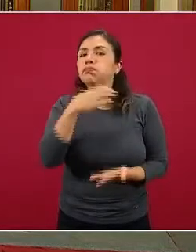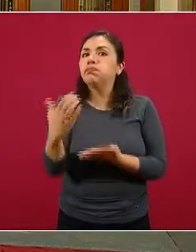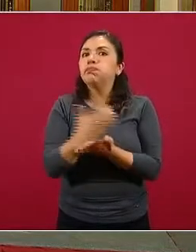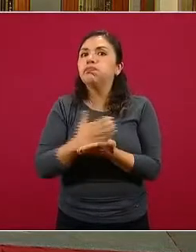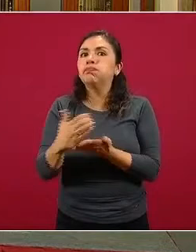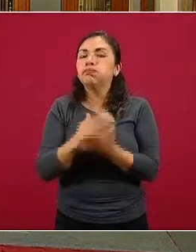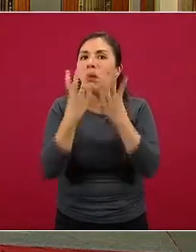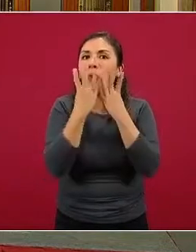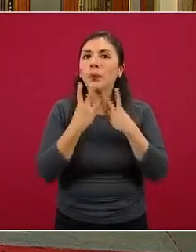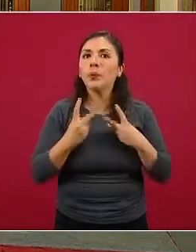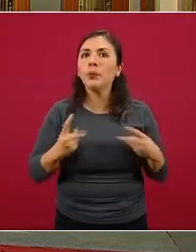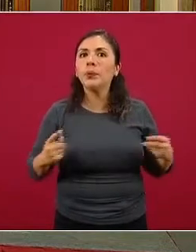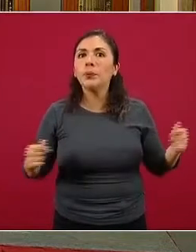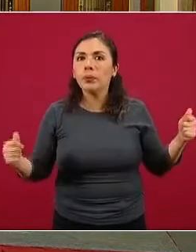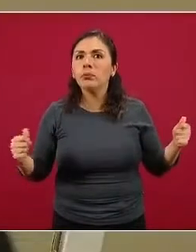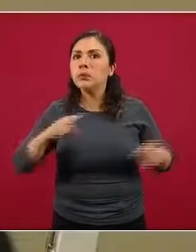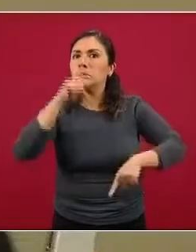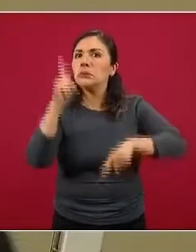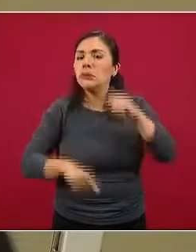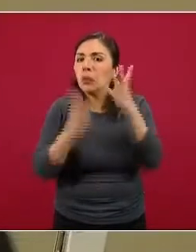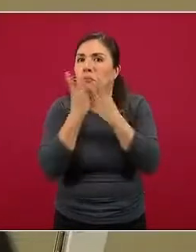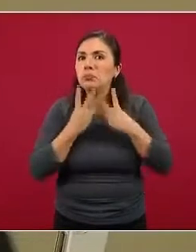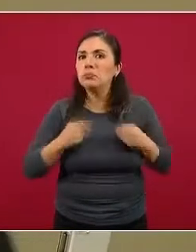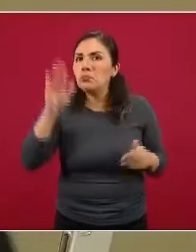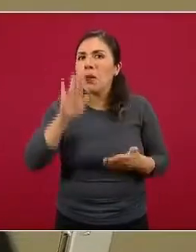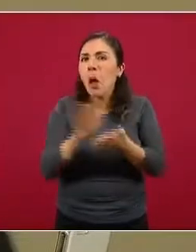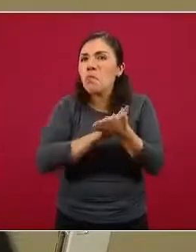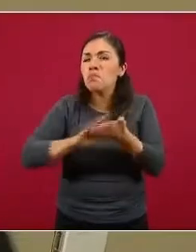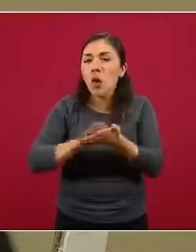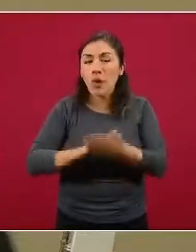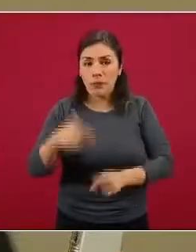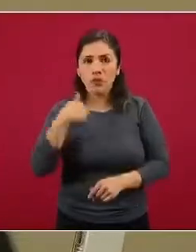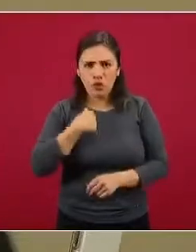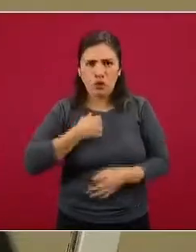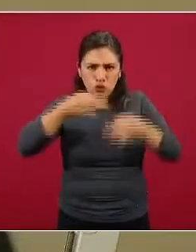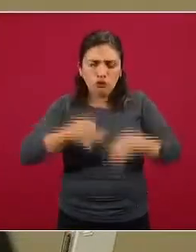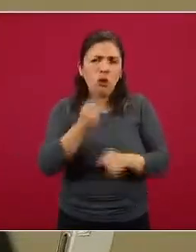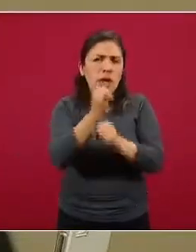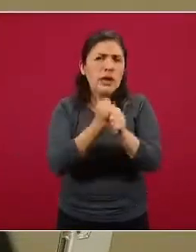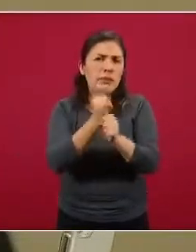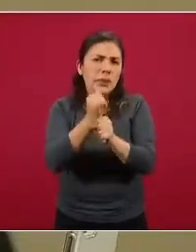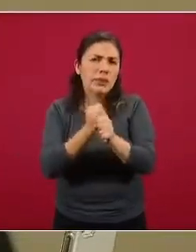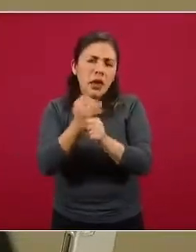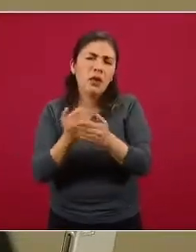inmediatamente comienzan a retirarse, a remitirse. Yo soy investigador